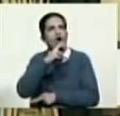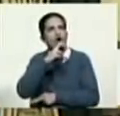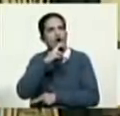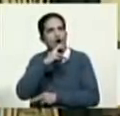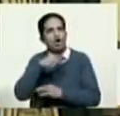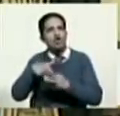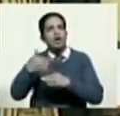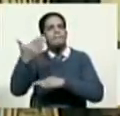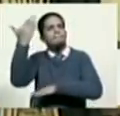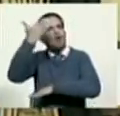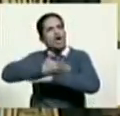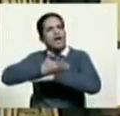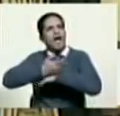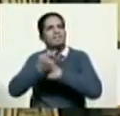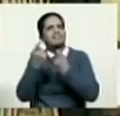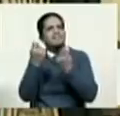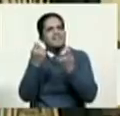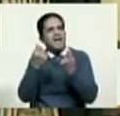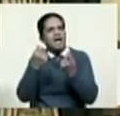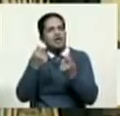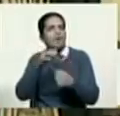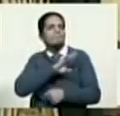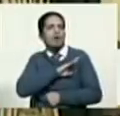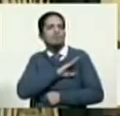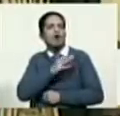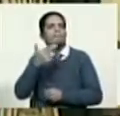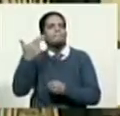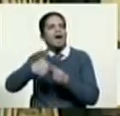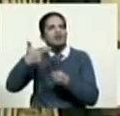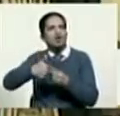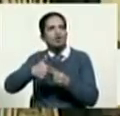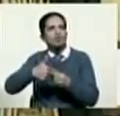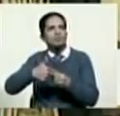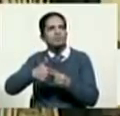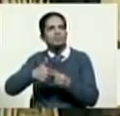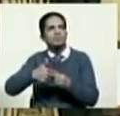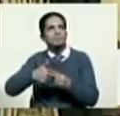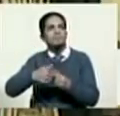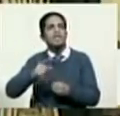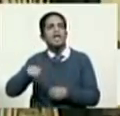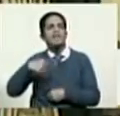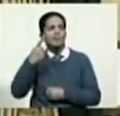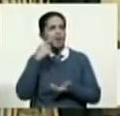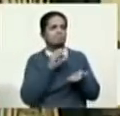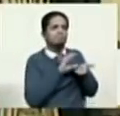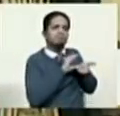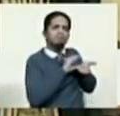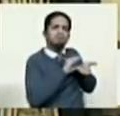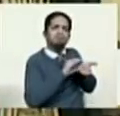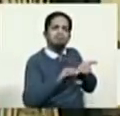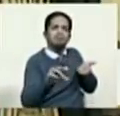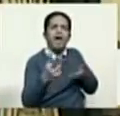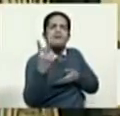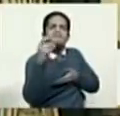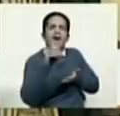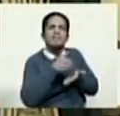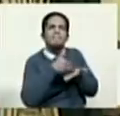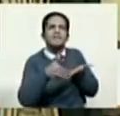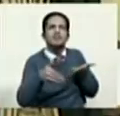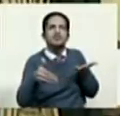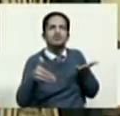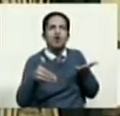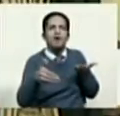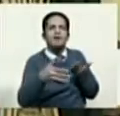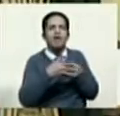bloquean dinero del petróleo en el mundo. Y después vienen a sacar 20 millones de dólares para decirle a los